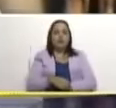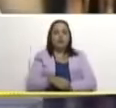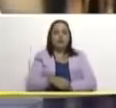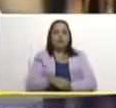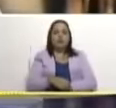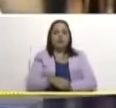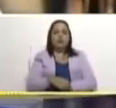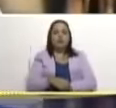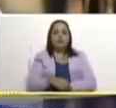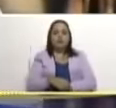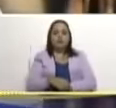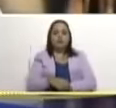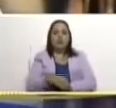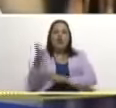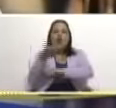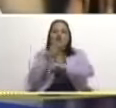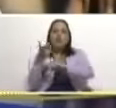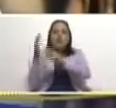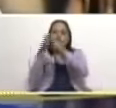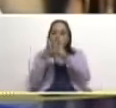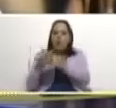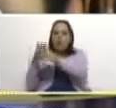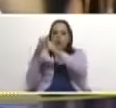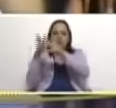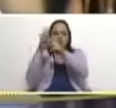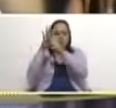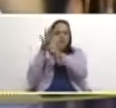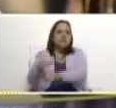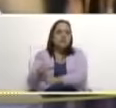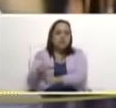del imperio estadounidense.